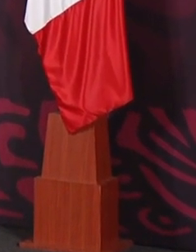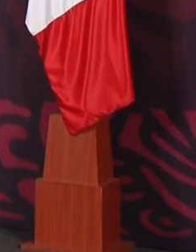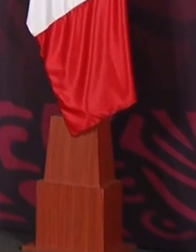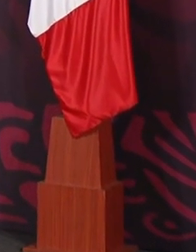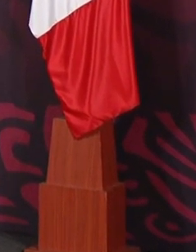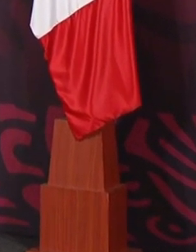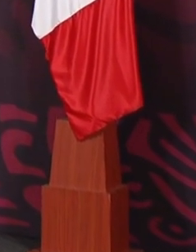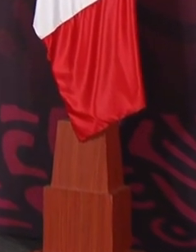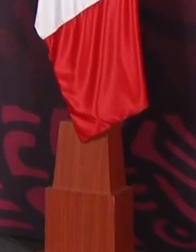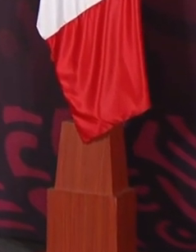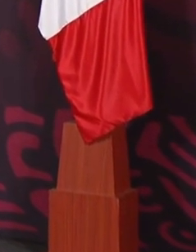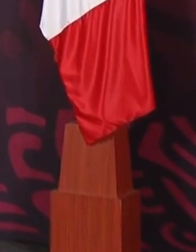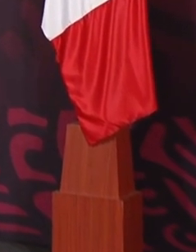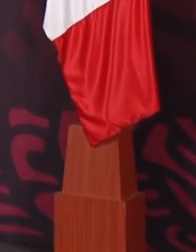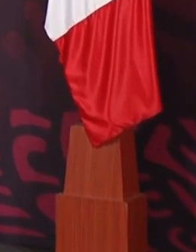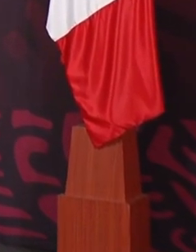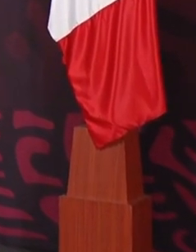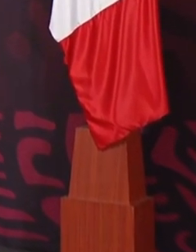sino era textual.